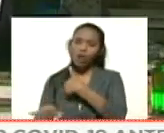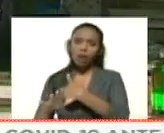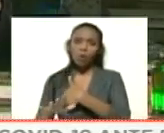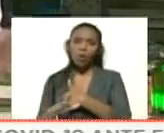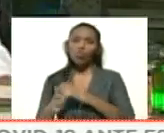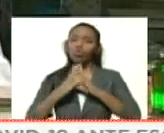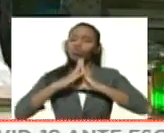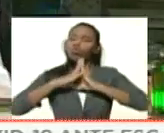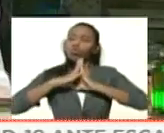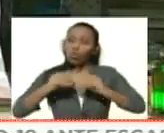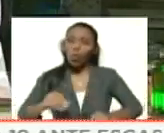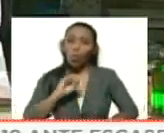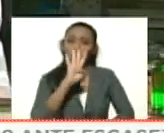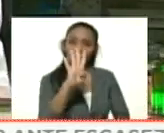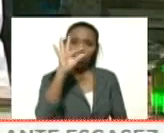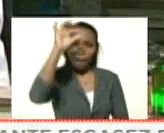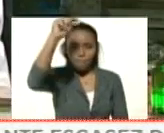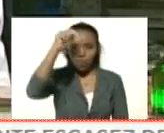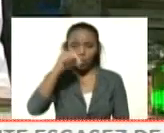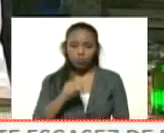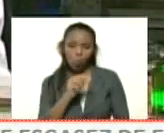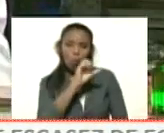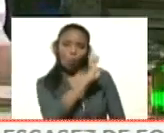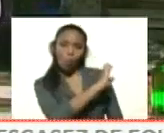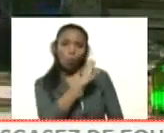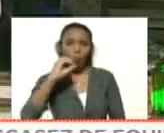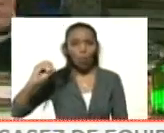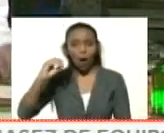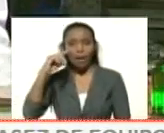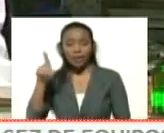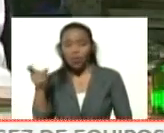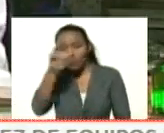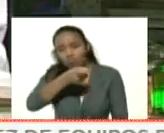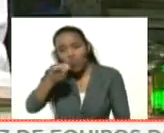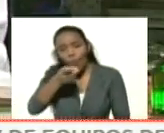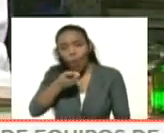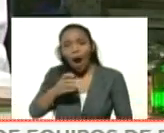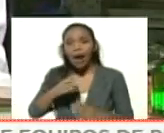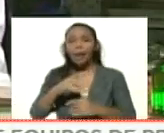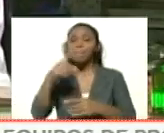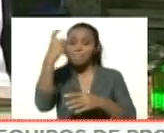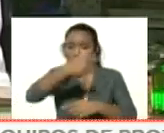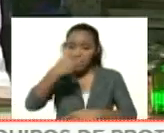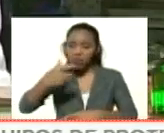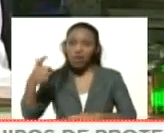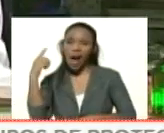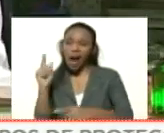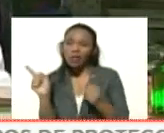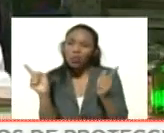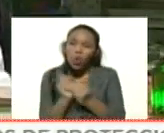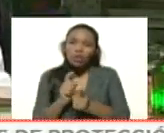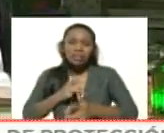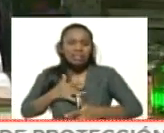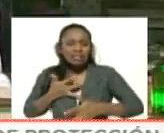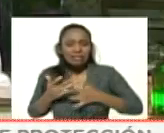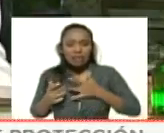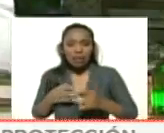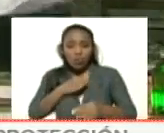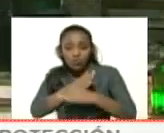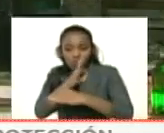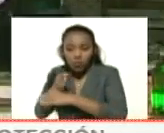por todos los cuatro puntos cardinales del territorio venezolano a buscar casos que tengan pequeños síntomas, incluso